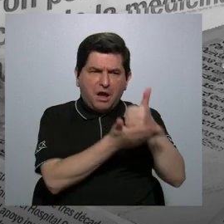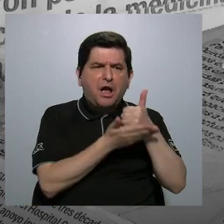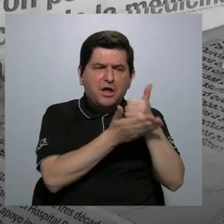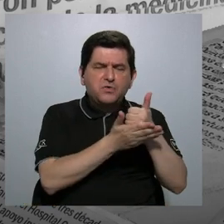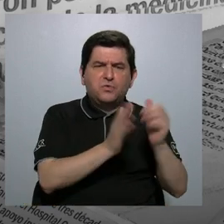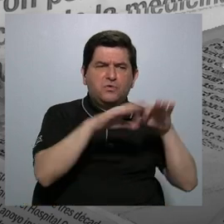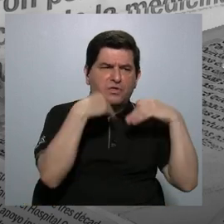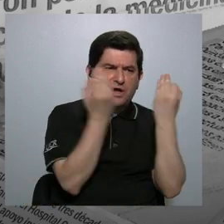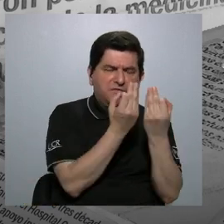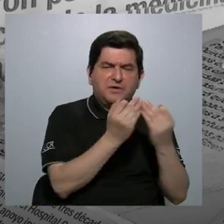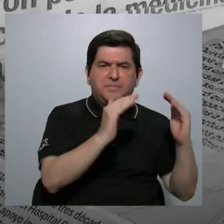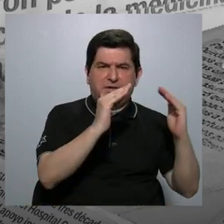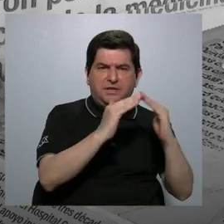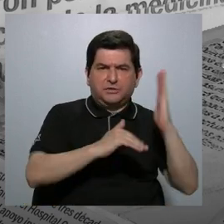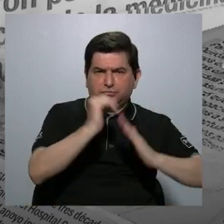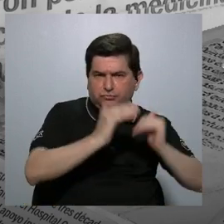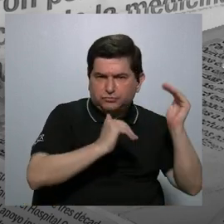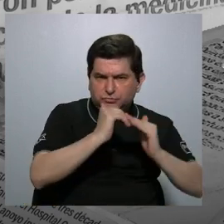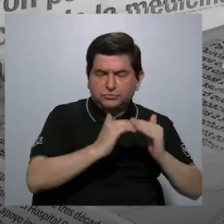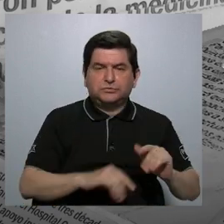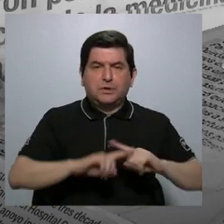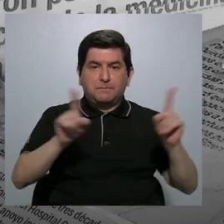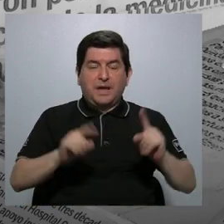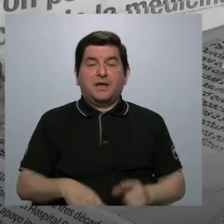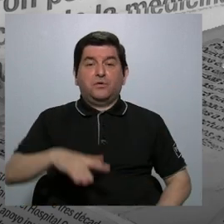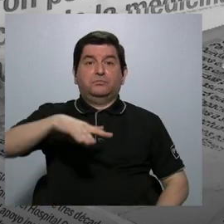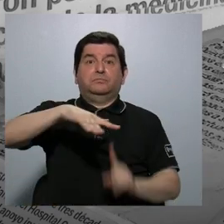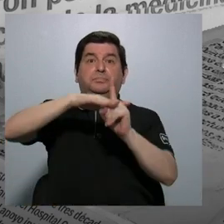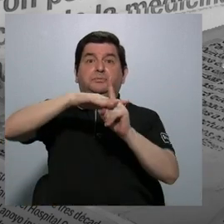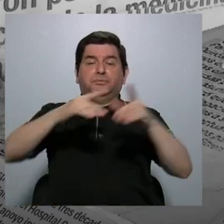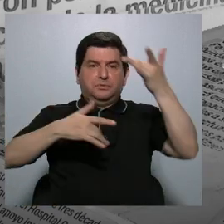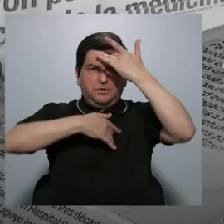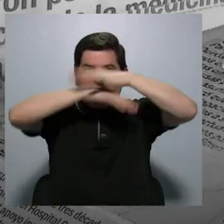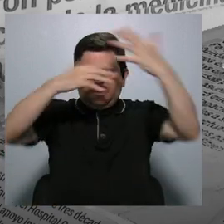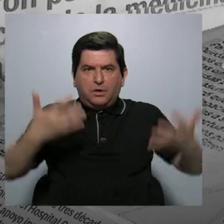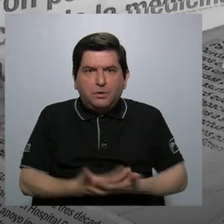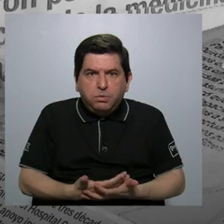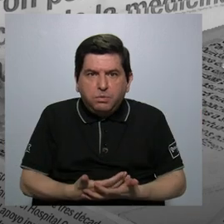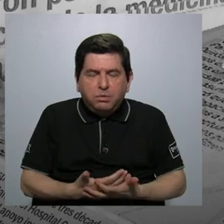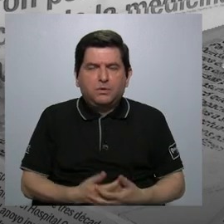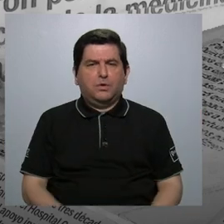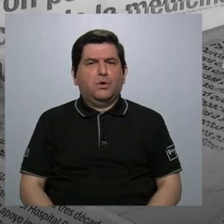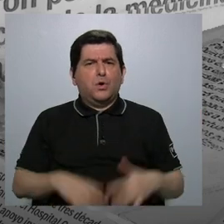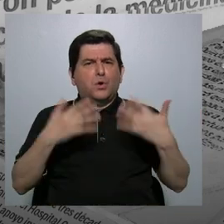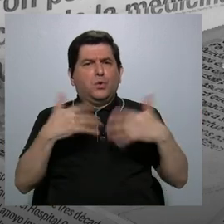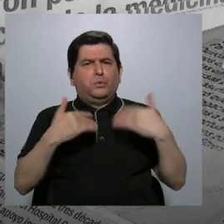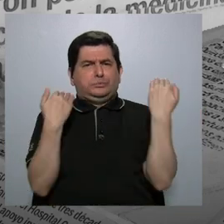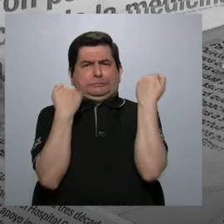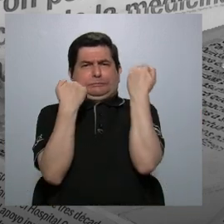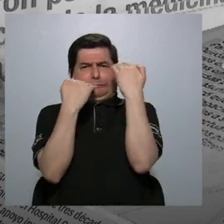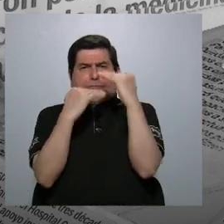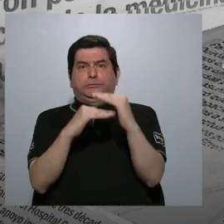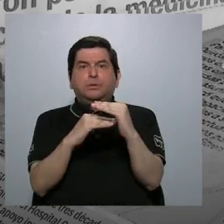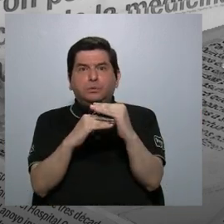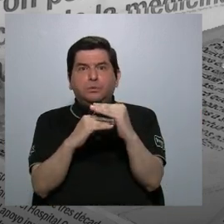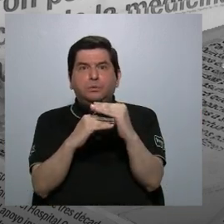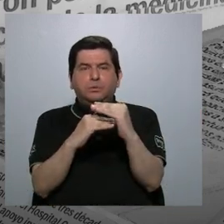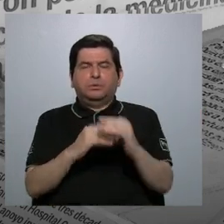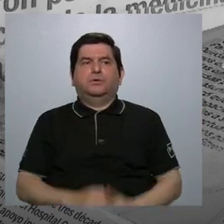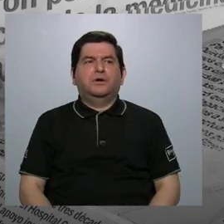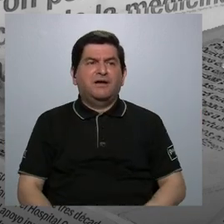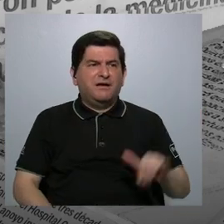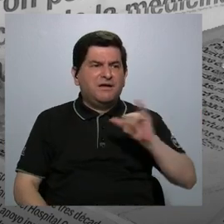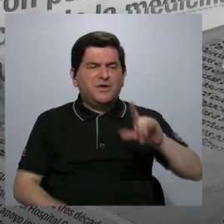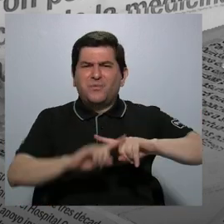de vivienda. Cuando tenemos el evento de la pandemia, se hace una restricción y, como